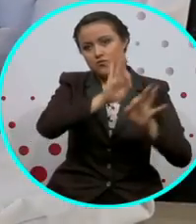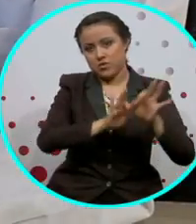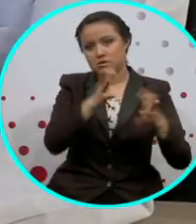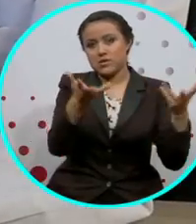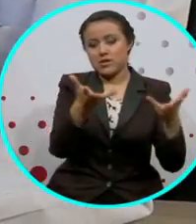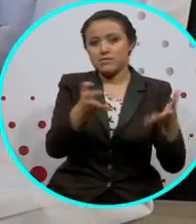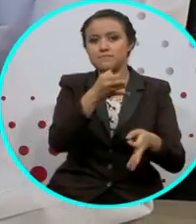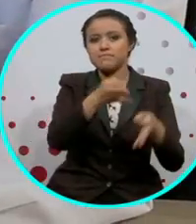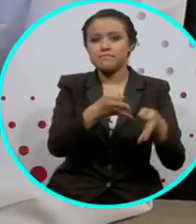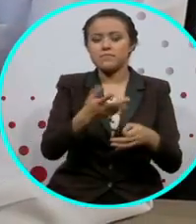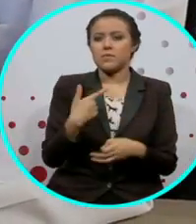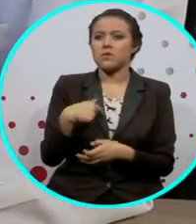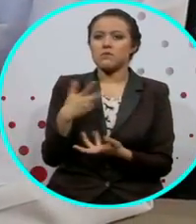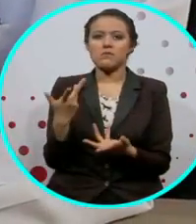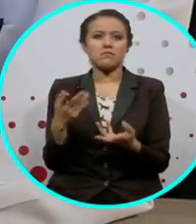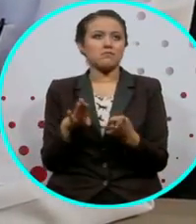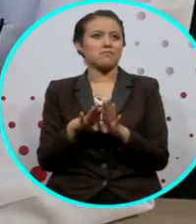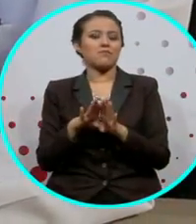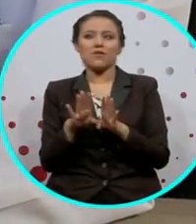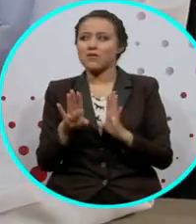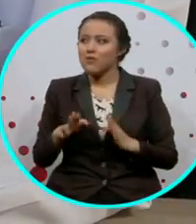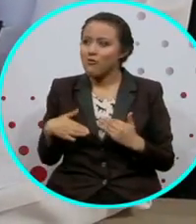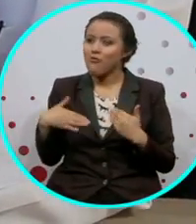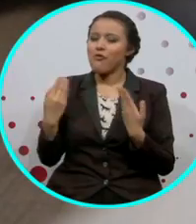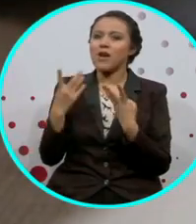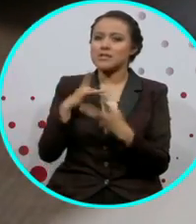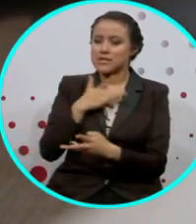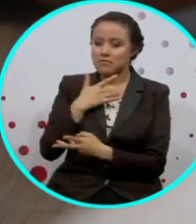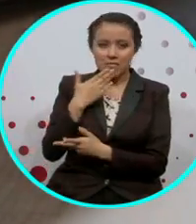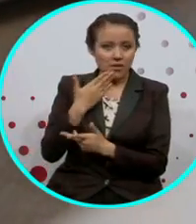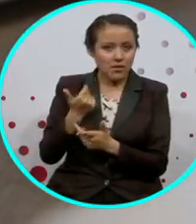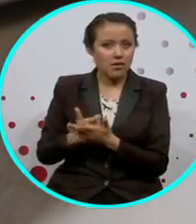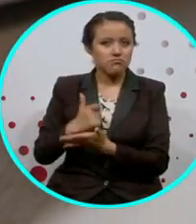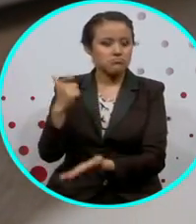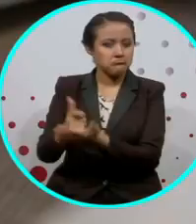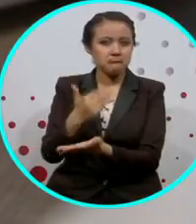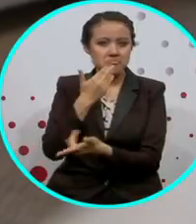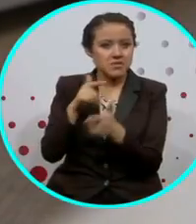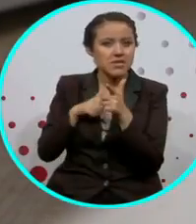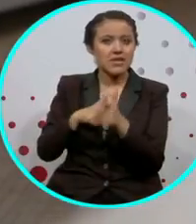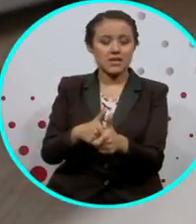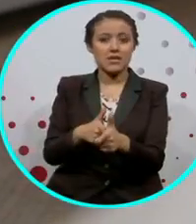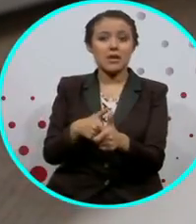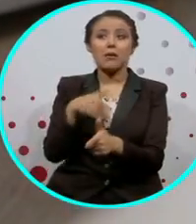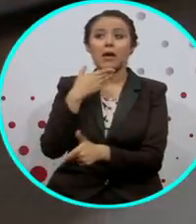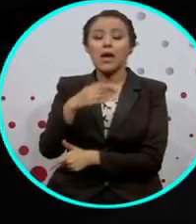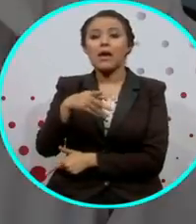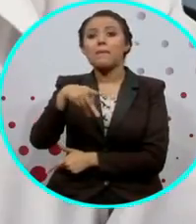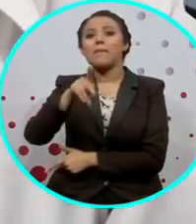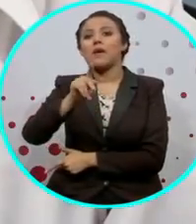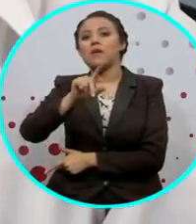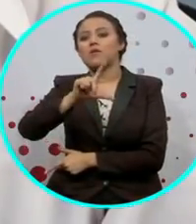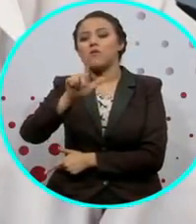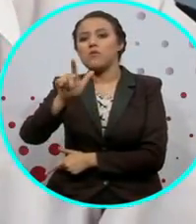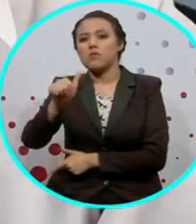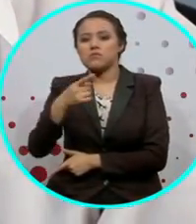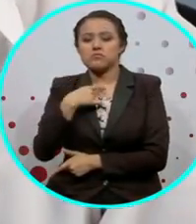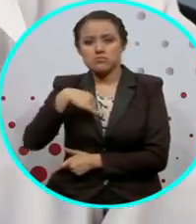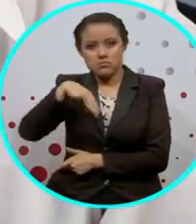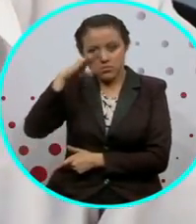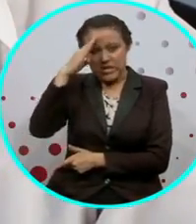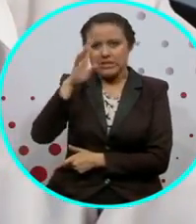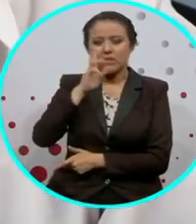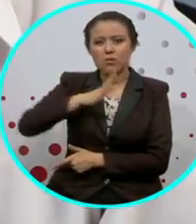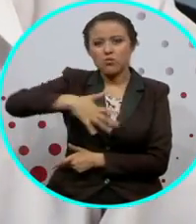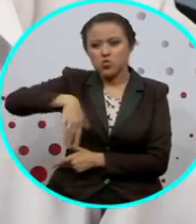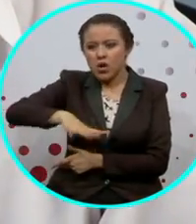Yo confiado en que mi dinero estaba pues trabajando y finalmente pues, recapacito y comienzo